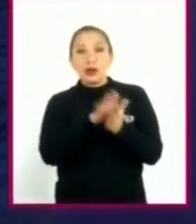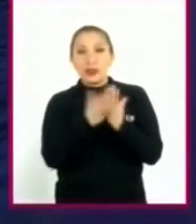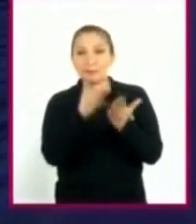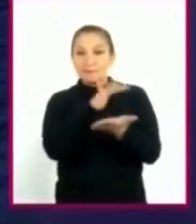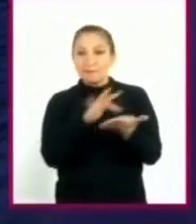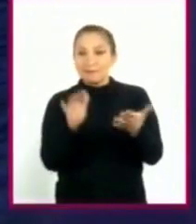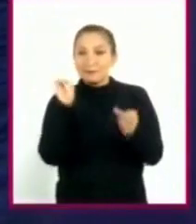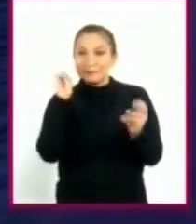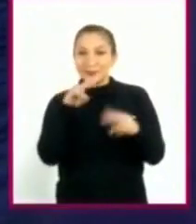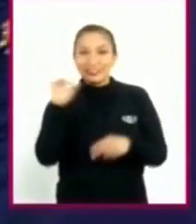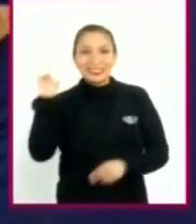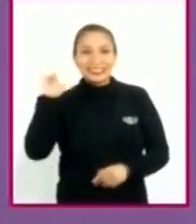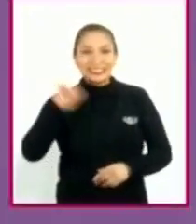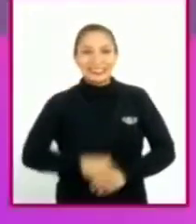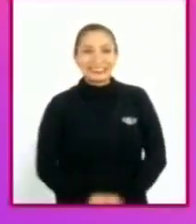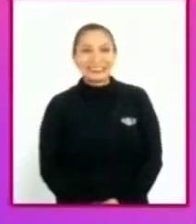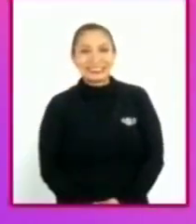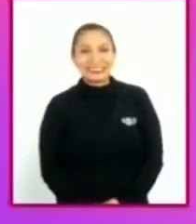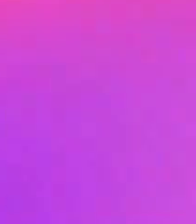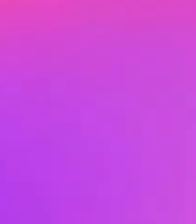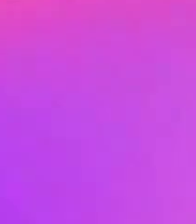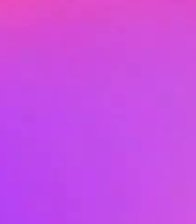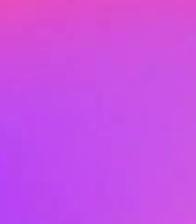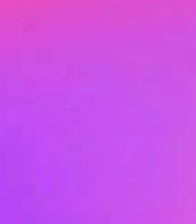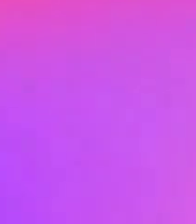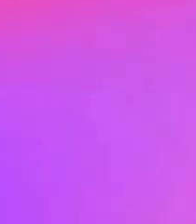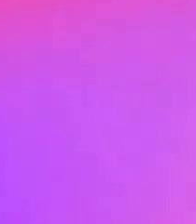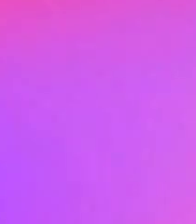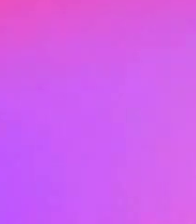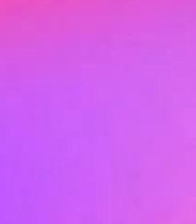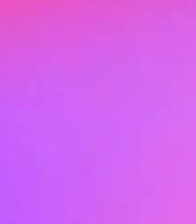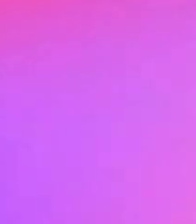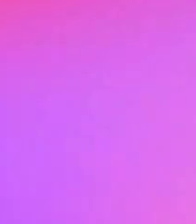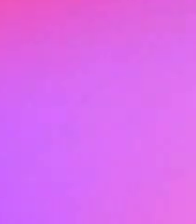¡Hasta la próxima! Si tienes dudas o necesitas ayuda, llama